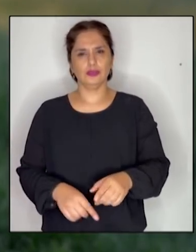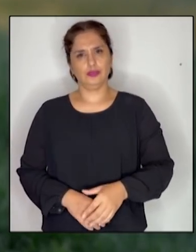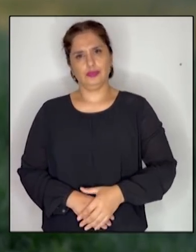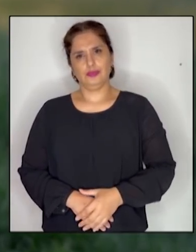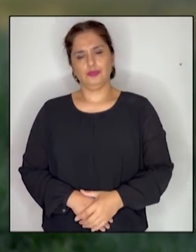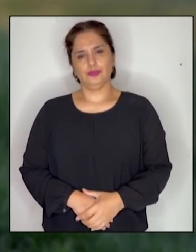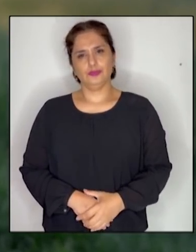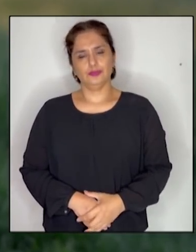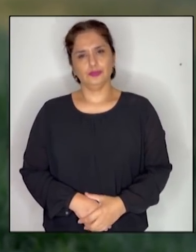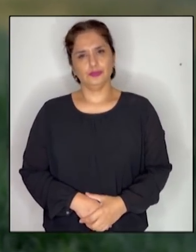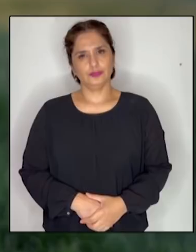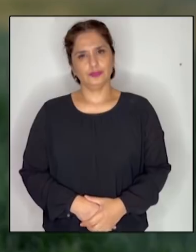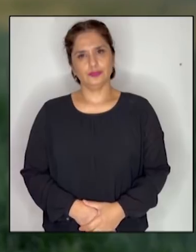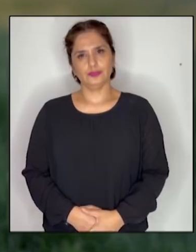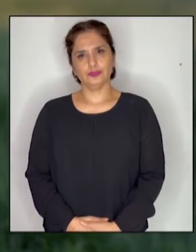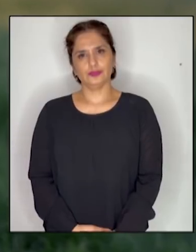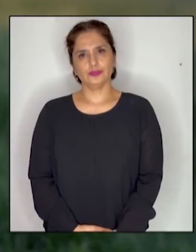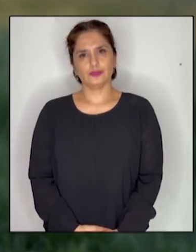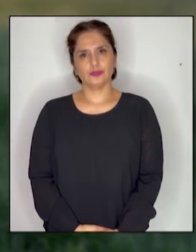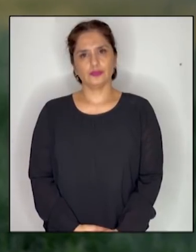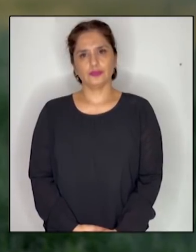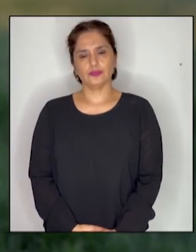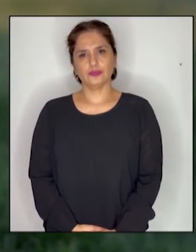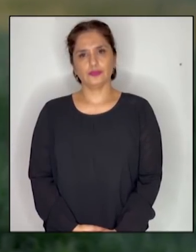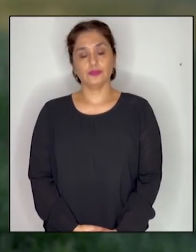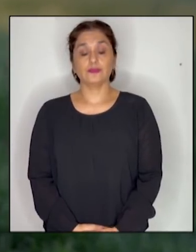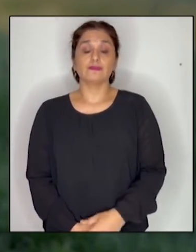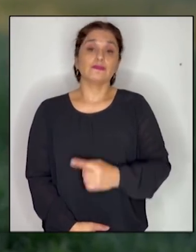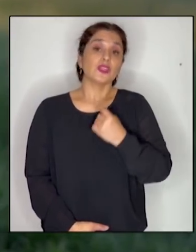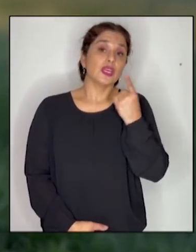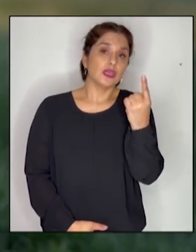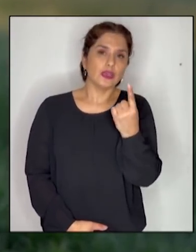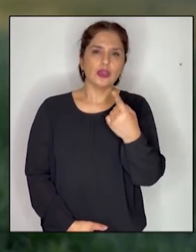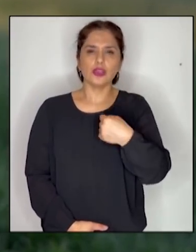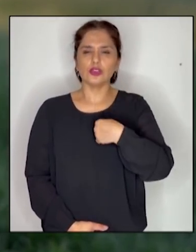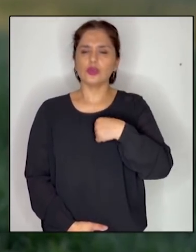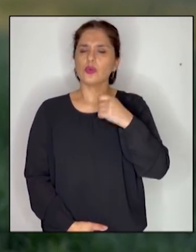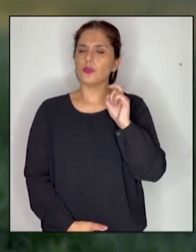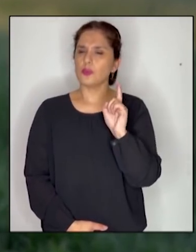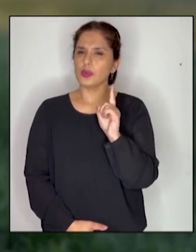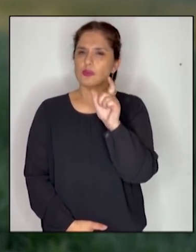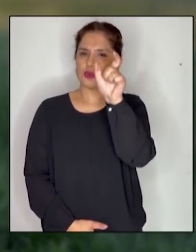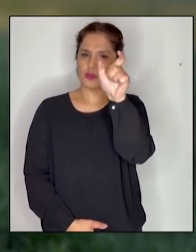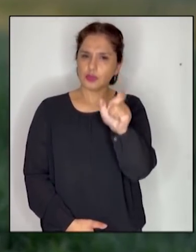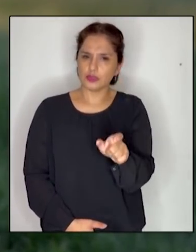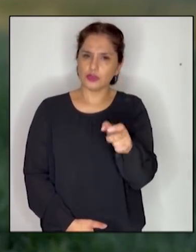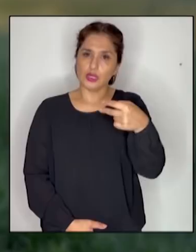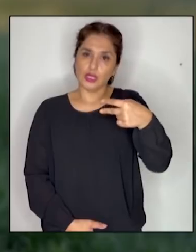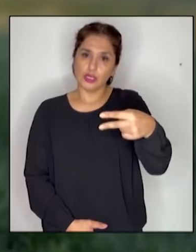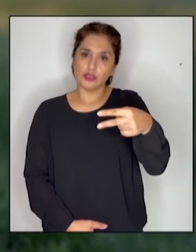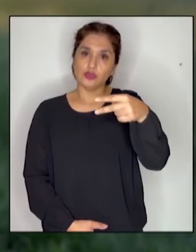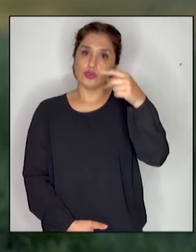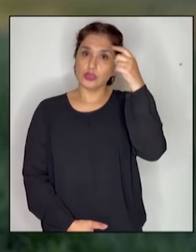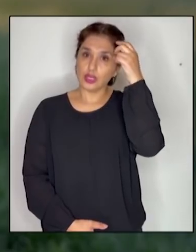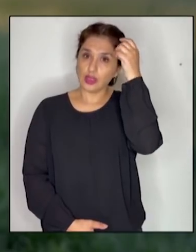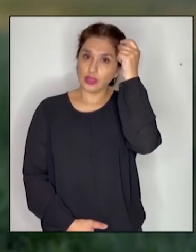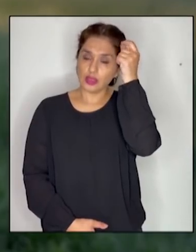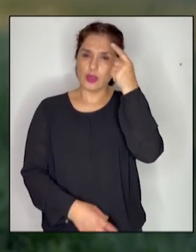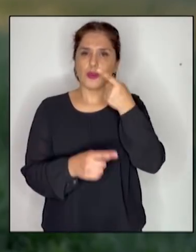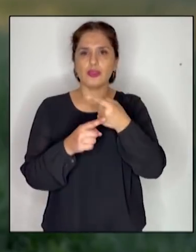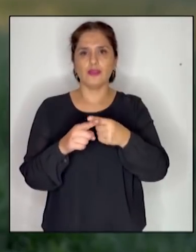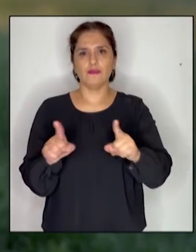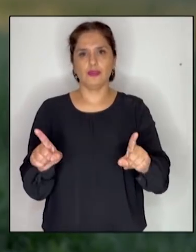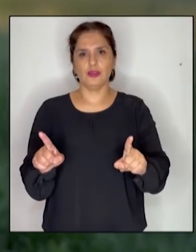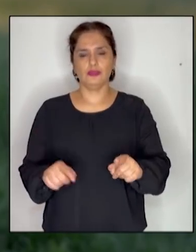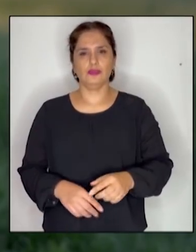Y la verdad es que tenía una mirada distinta. Y en general yo hago mucho la distinción entre la persona y las